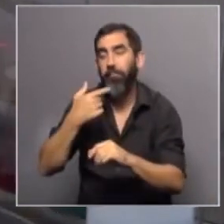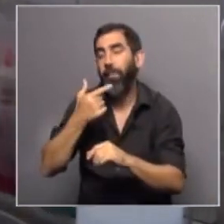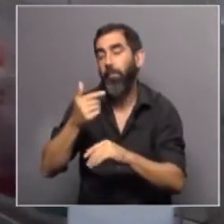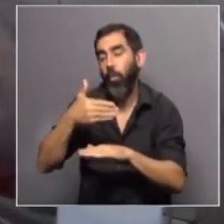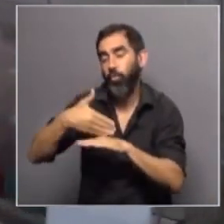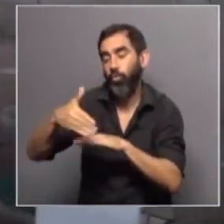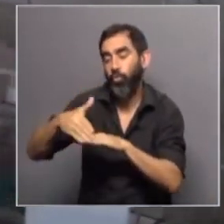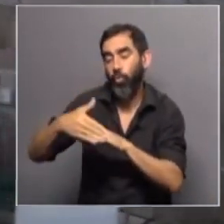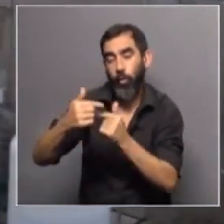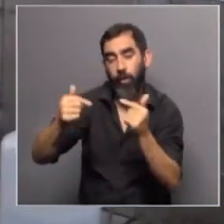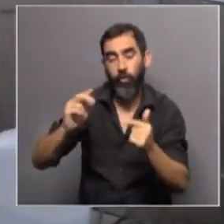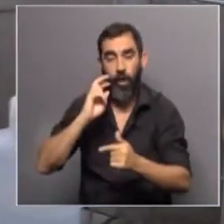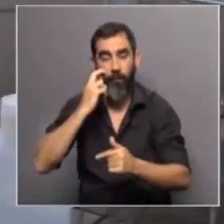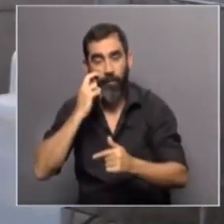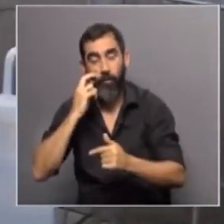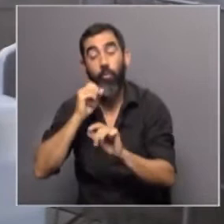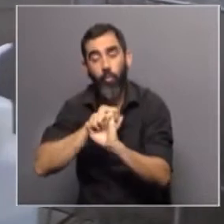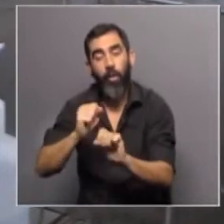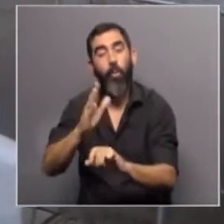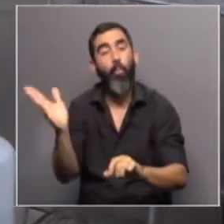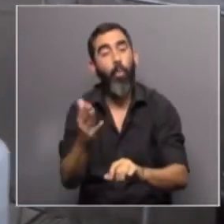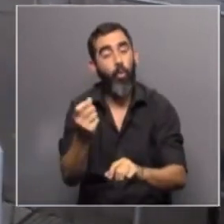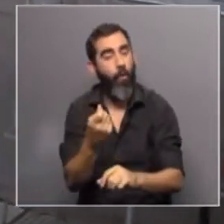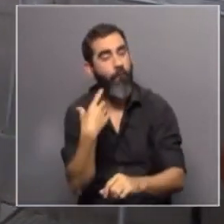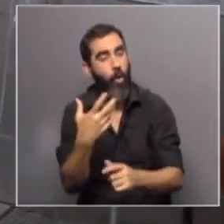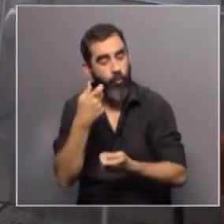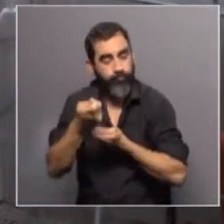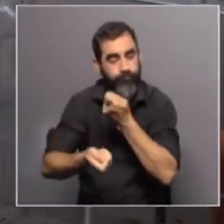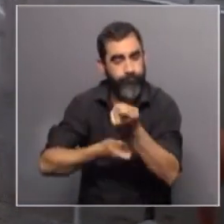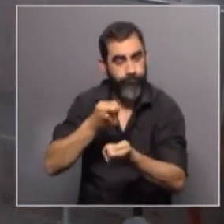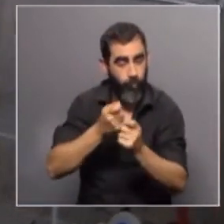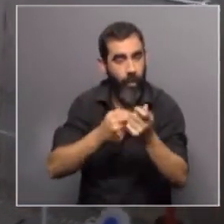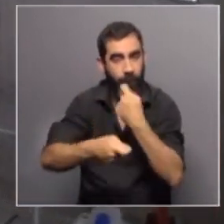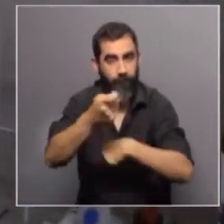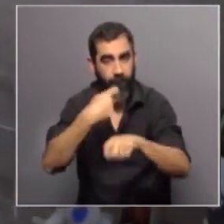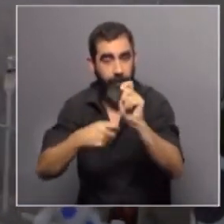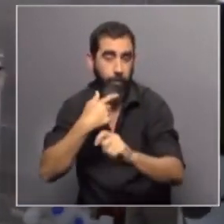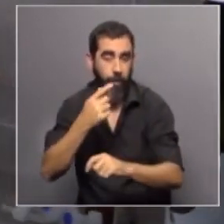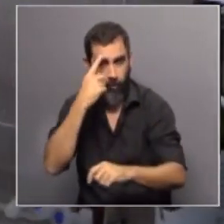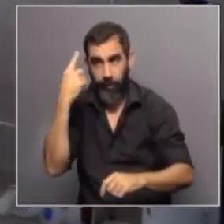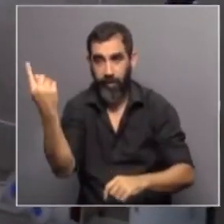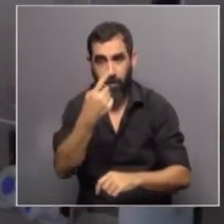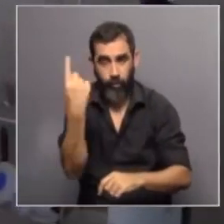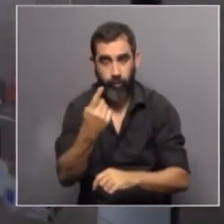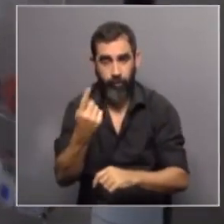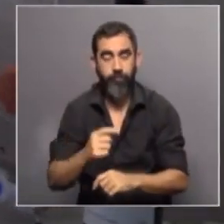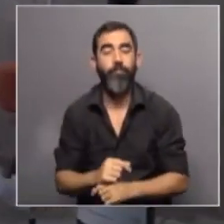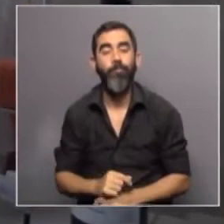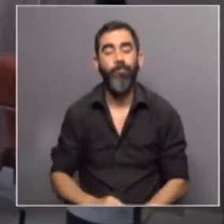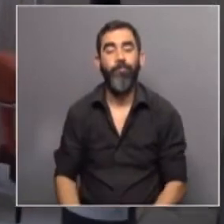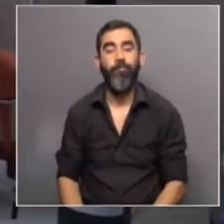su residuo, y llegar a productos con valor agregado que se puedan vender en el mercado internacional como